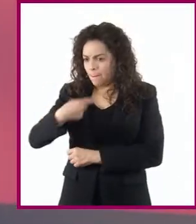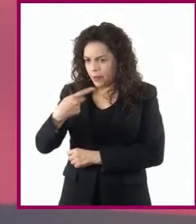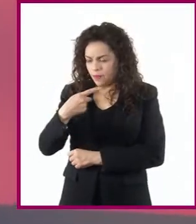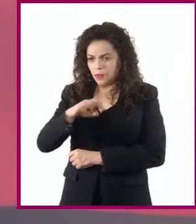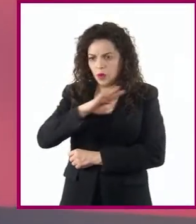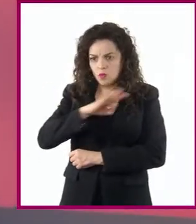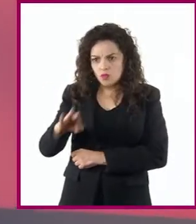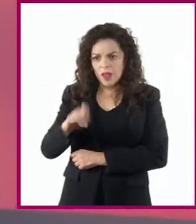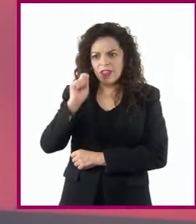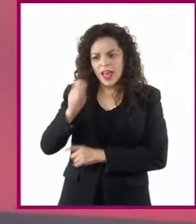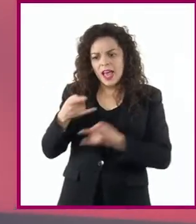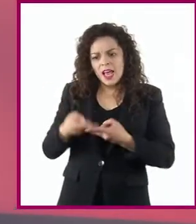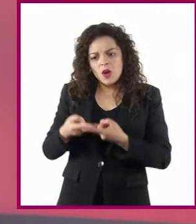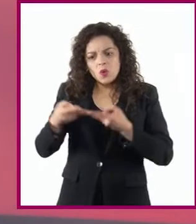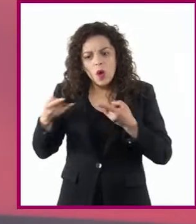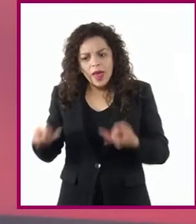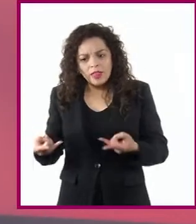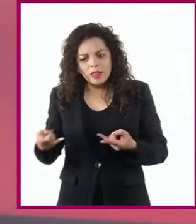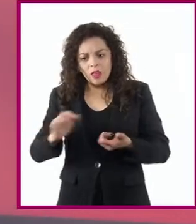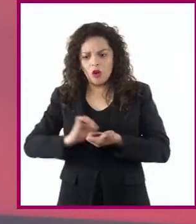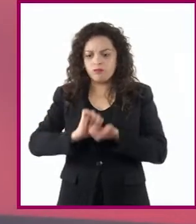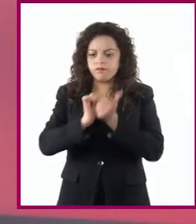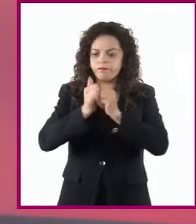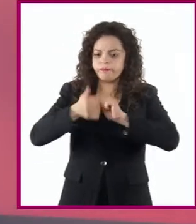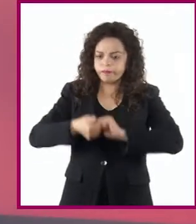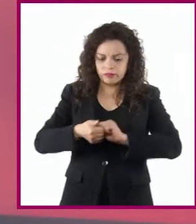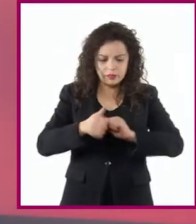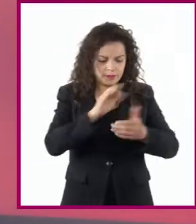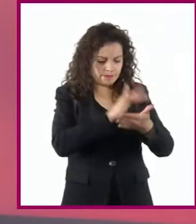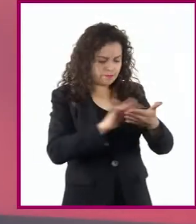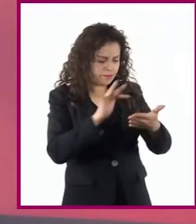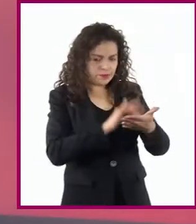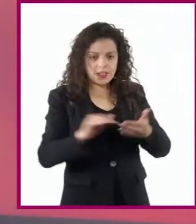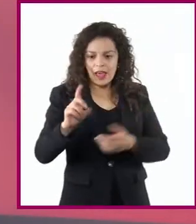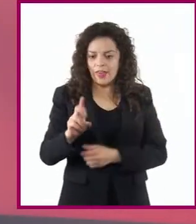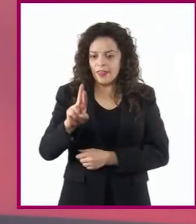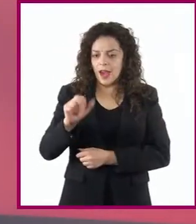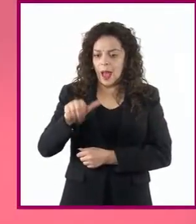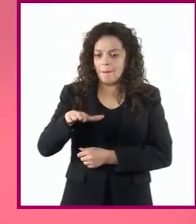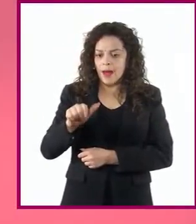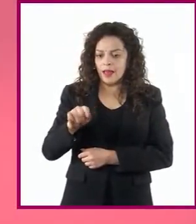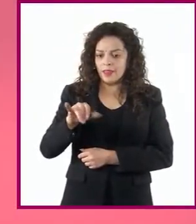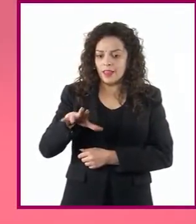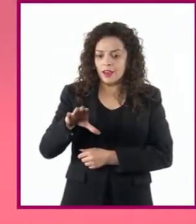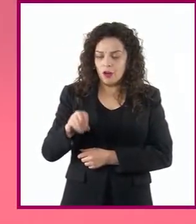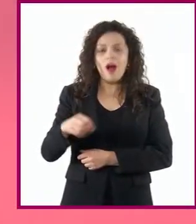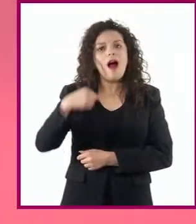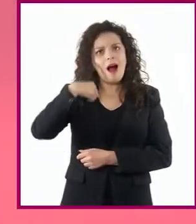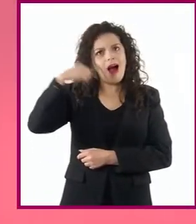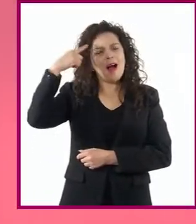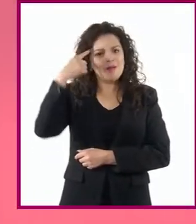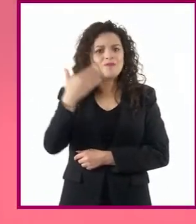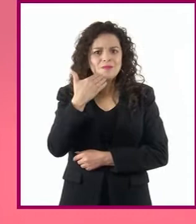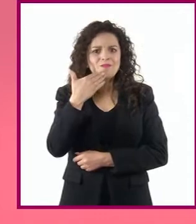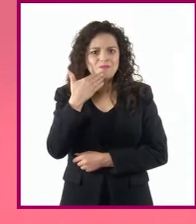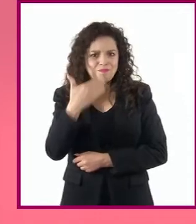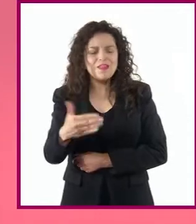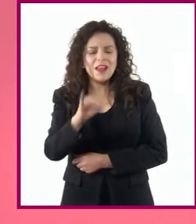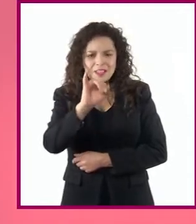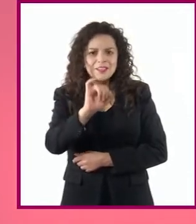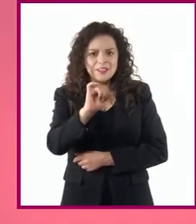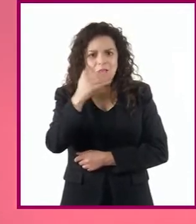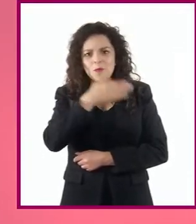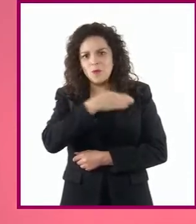adaptación de un cuento a texto dramático y me pareció también una buena opción. Aquí les comparto